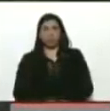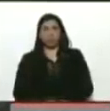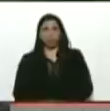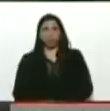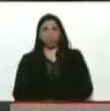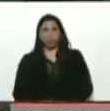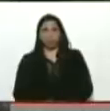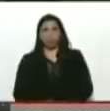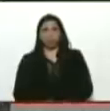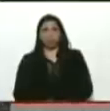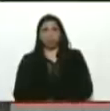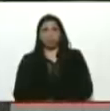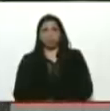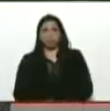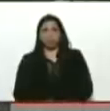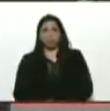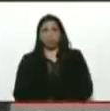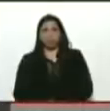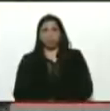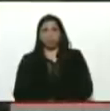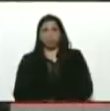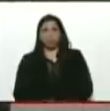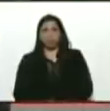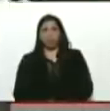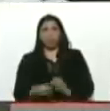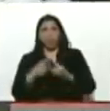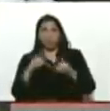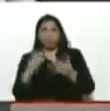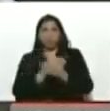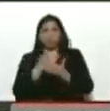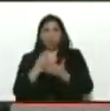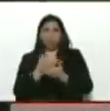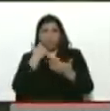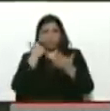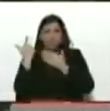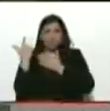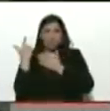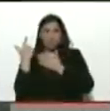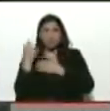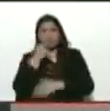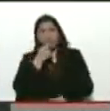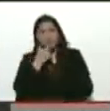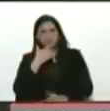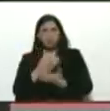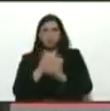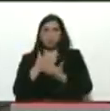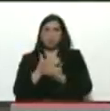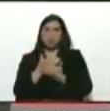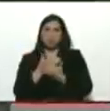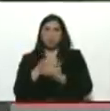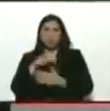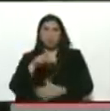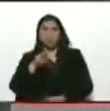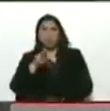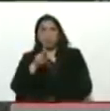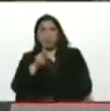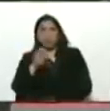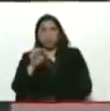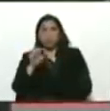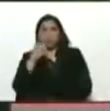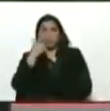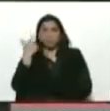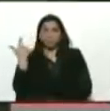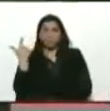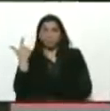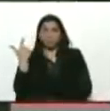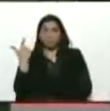hablan solo, ahí están operaciones, aquí está otro cuadernito, miren, qué bonito el cuadernito, de Brooklyn, esta